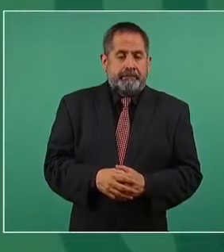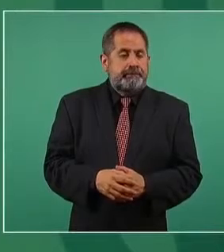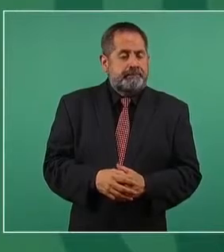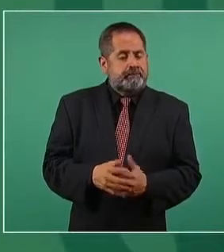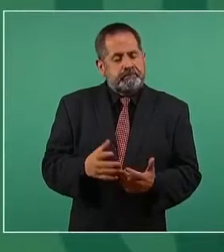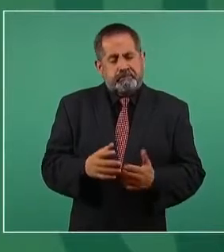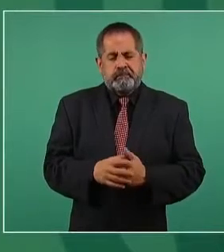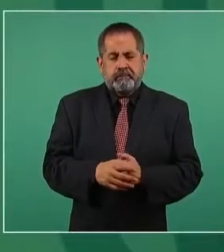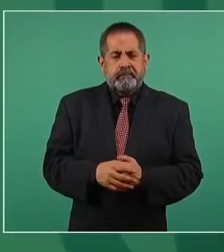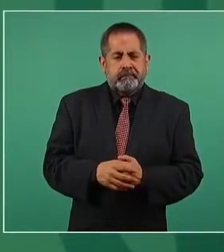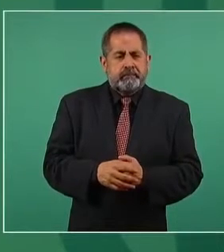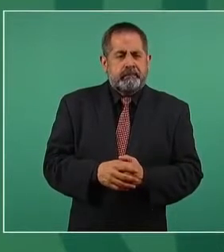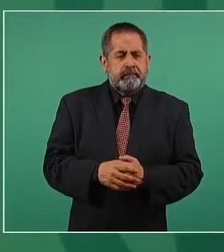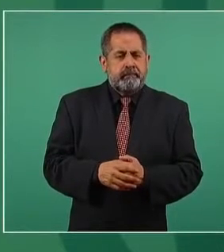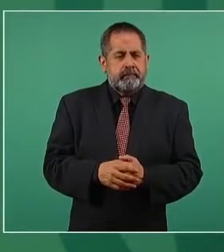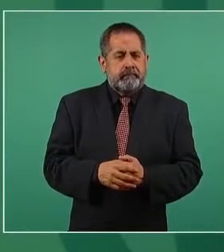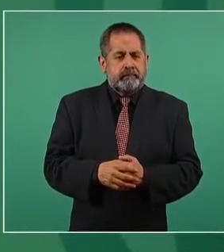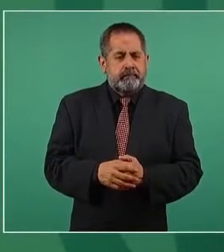Hay